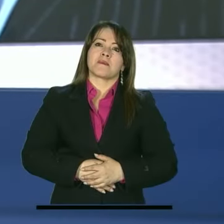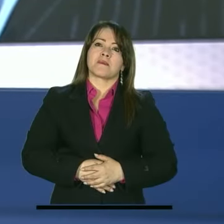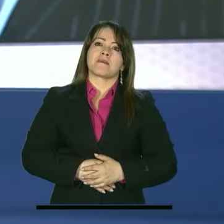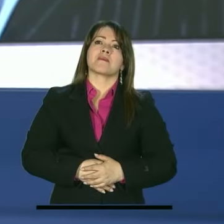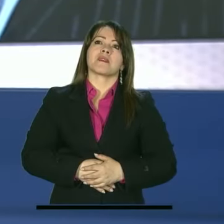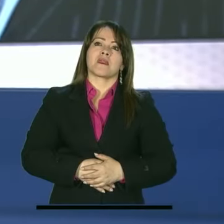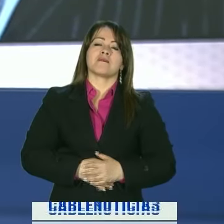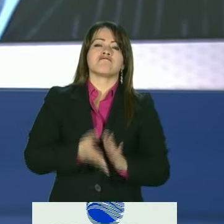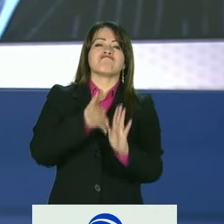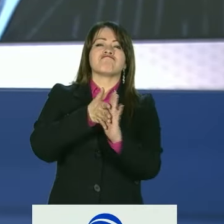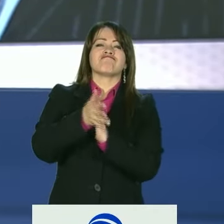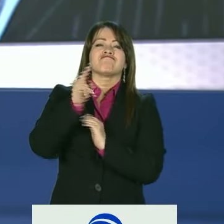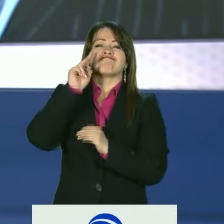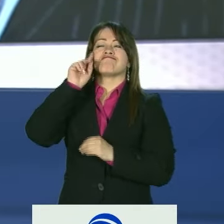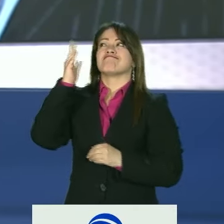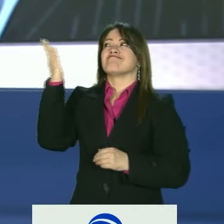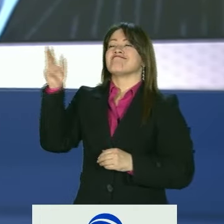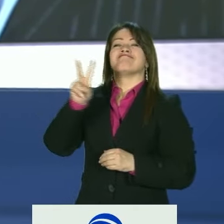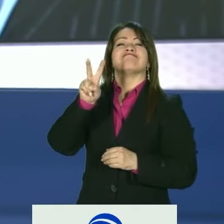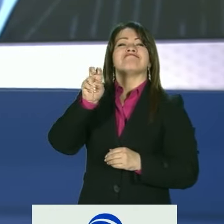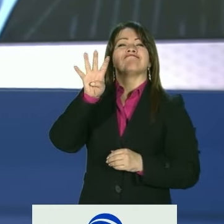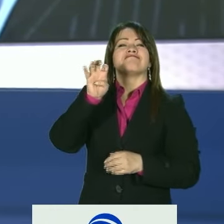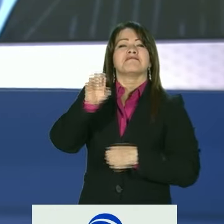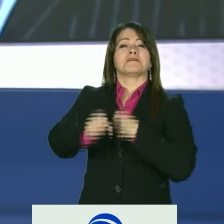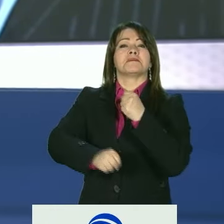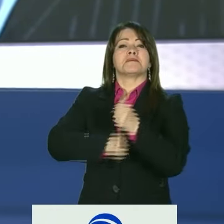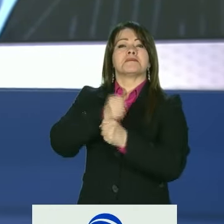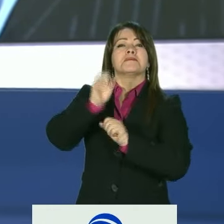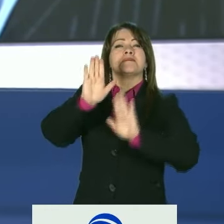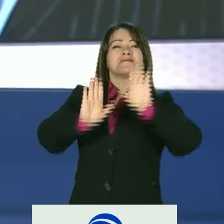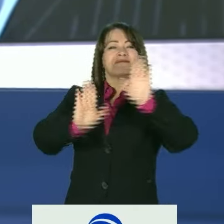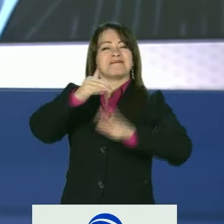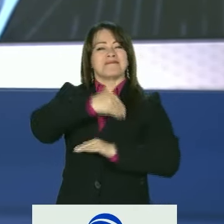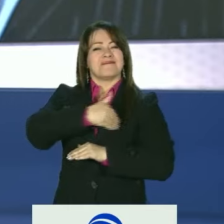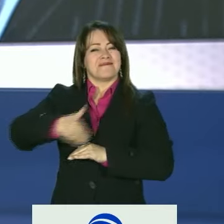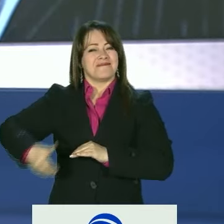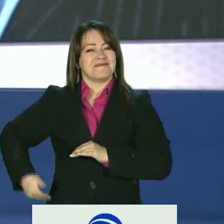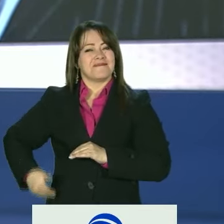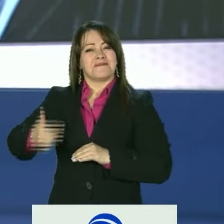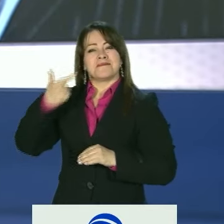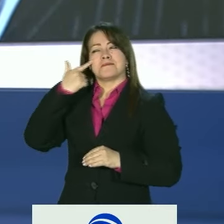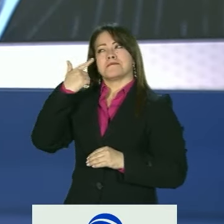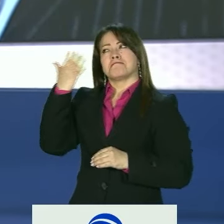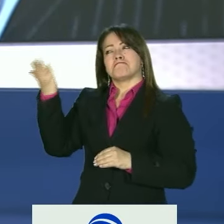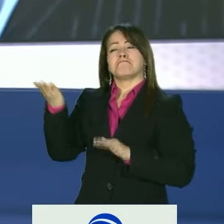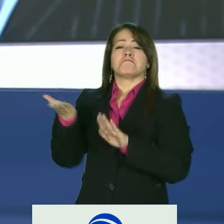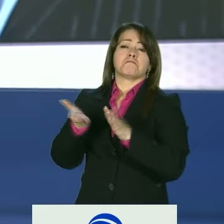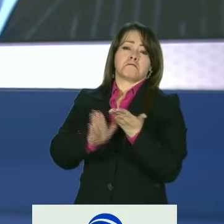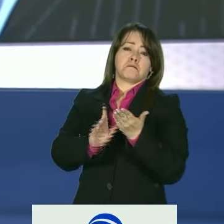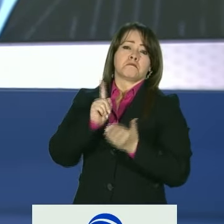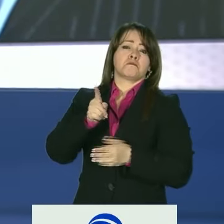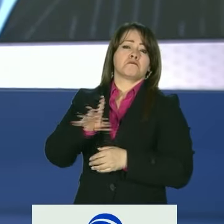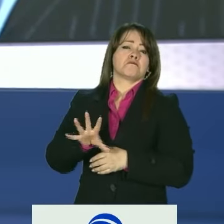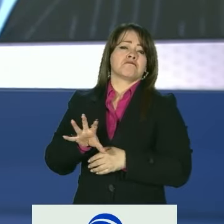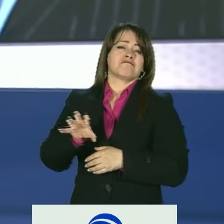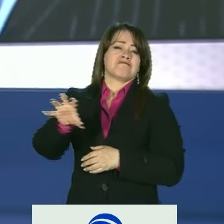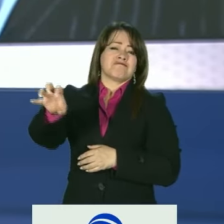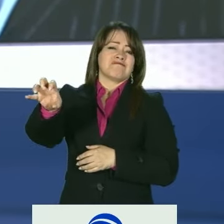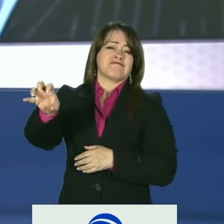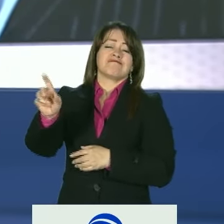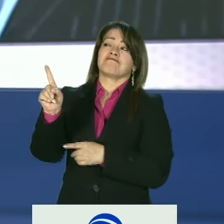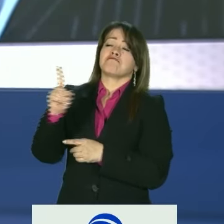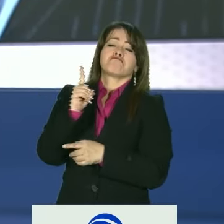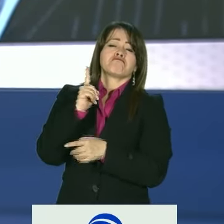E iniciamos contándoles que a los 79 años falleció el ingeniero Rodolfo Hernández, esto tras luchar contra un cáncer terminal por aproximadamente un